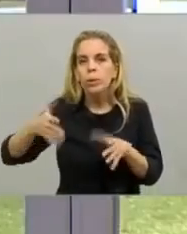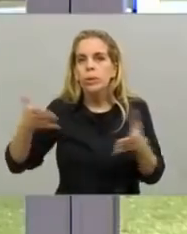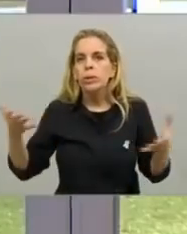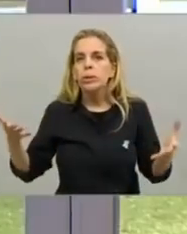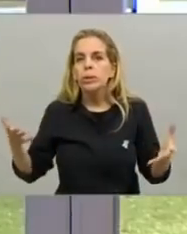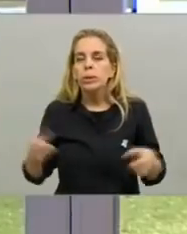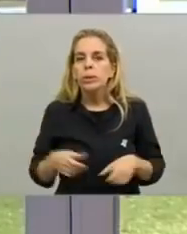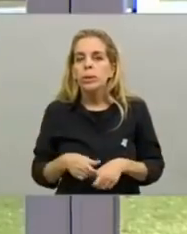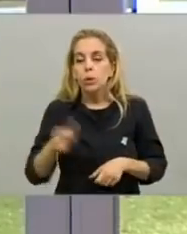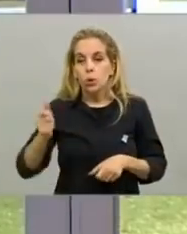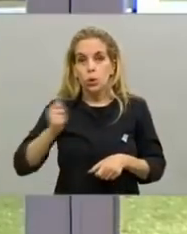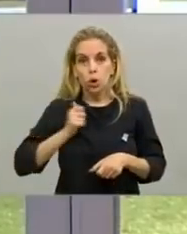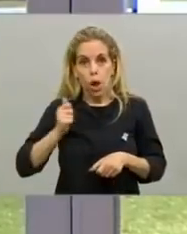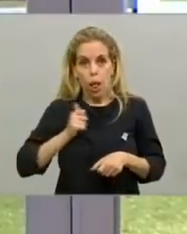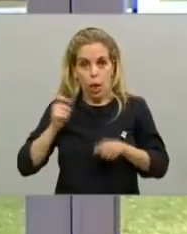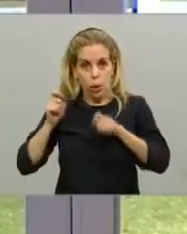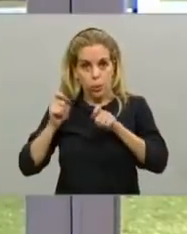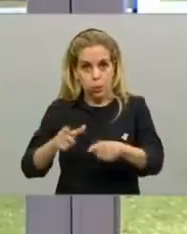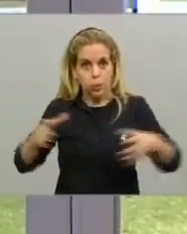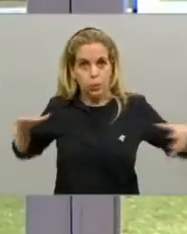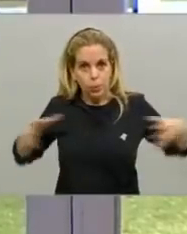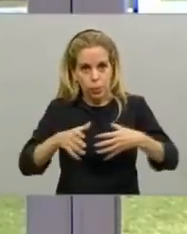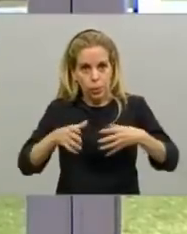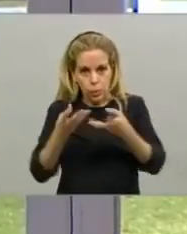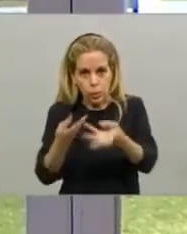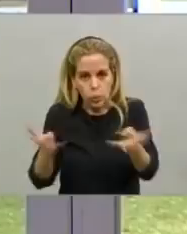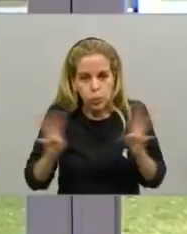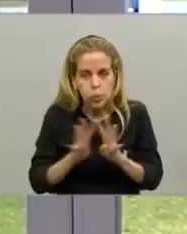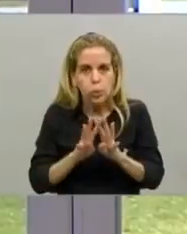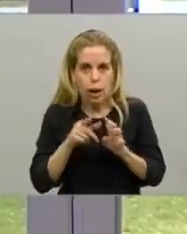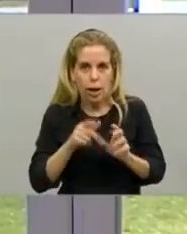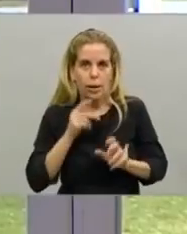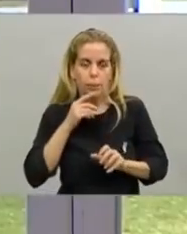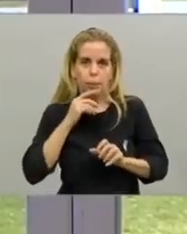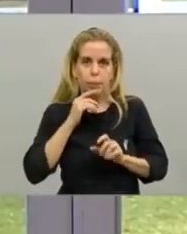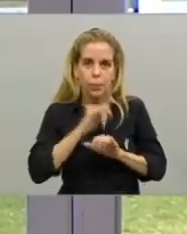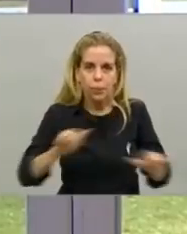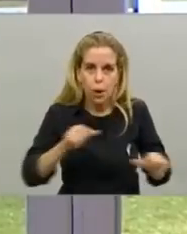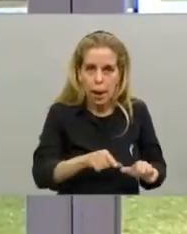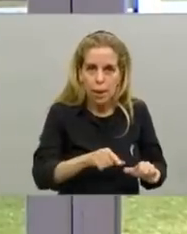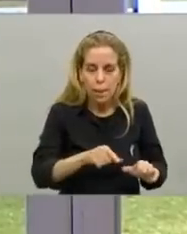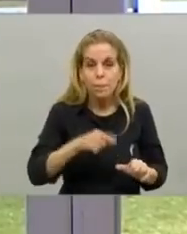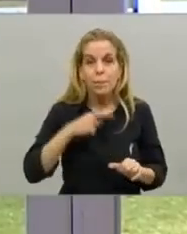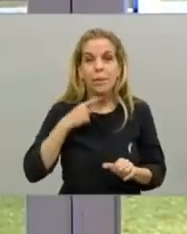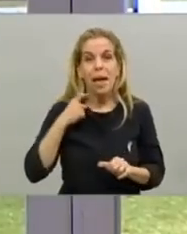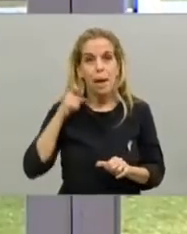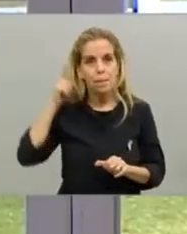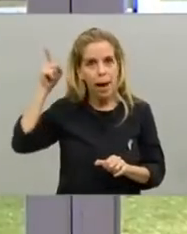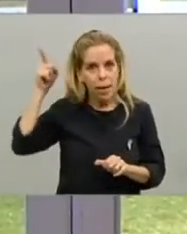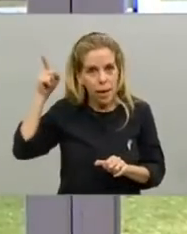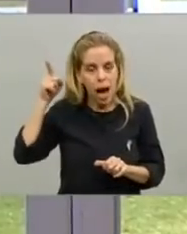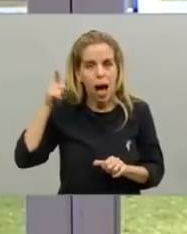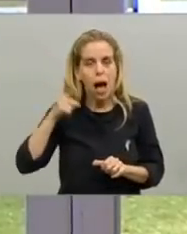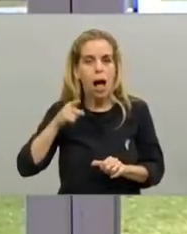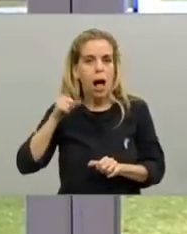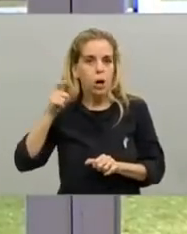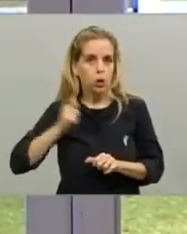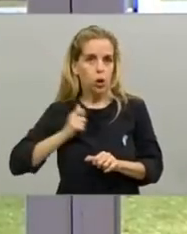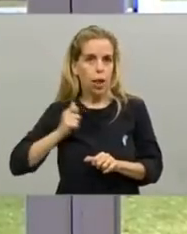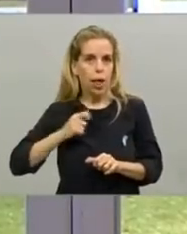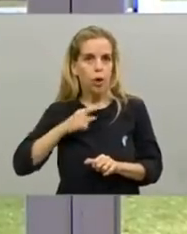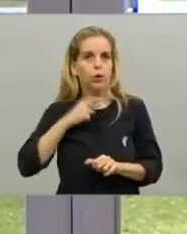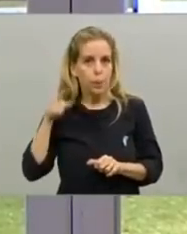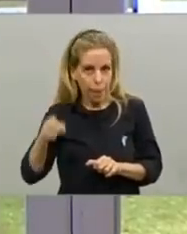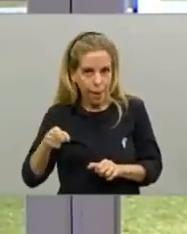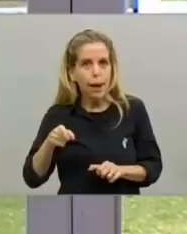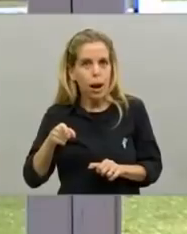los soldados de él le dijeron que los españoles estaban dispuestos a